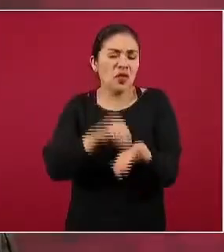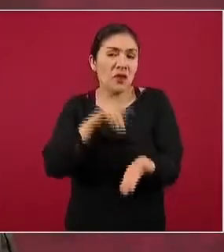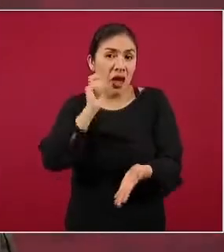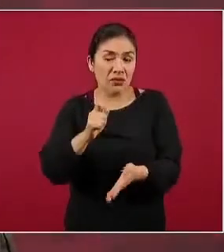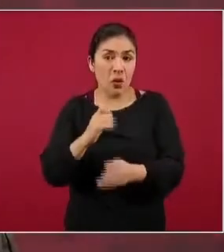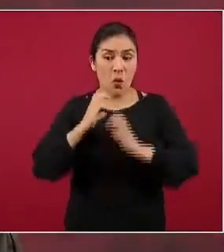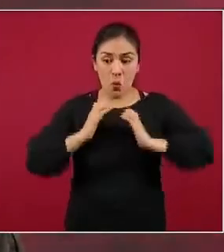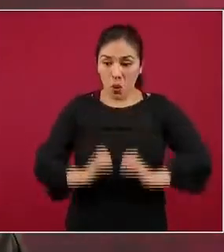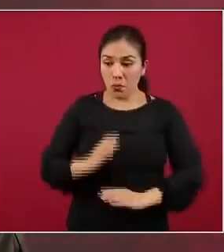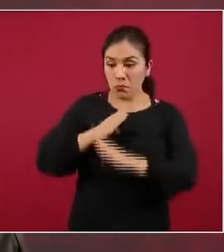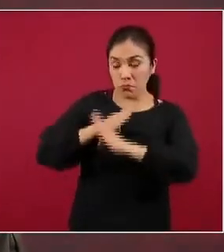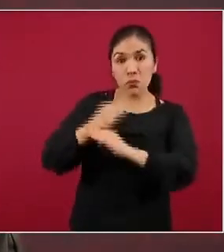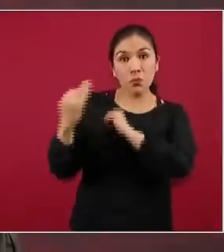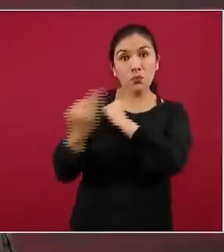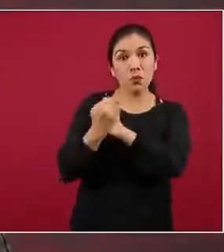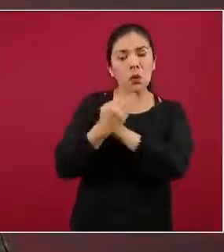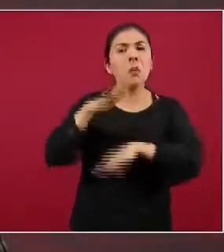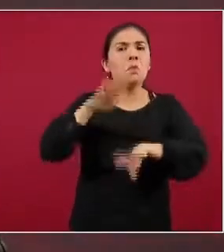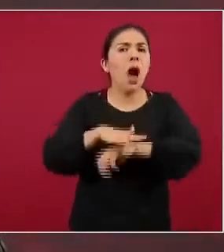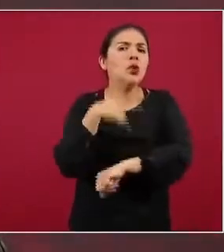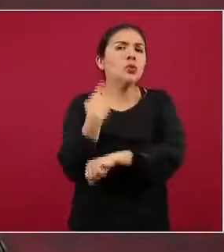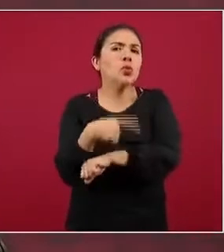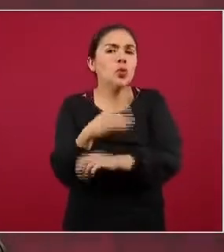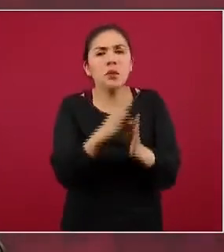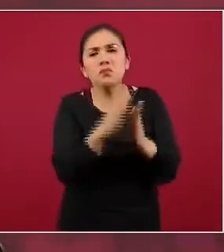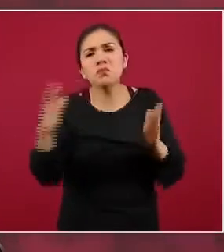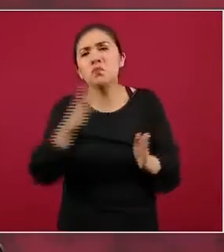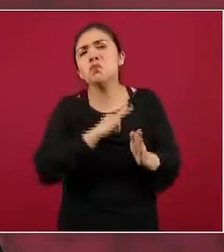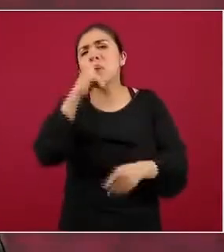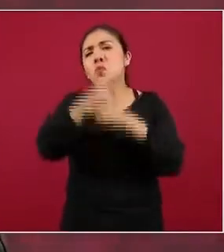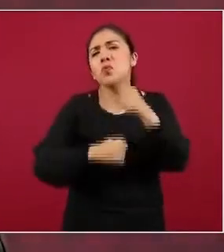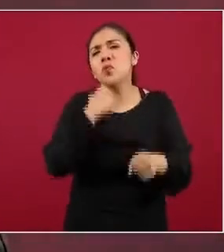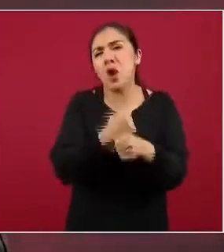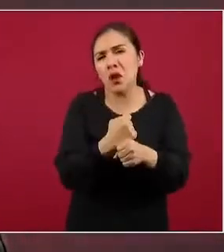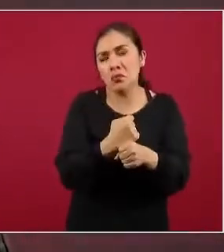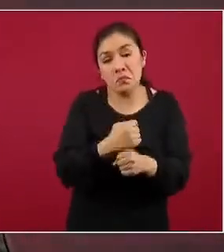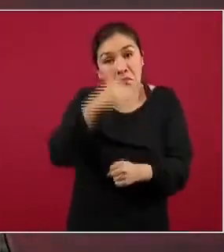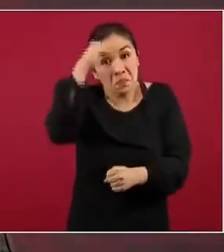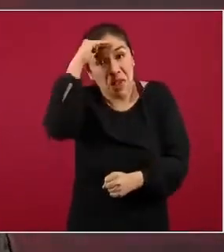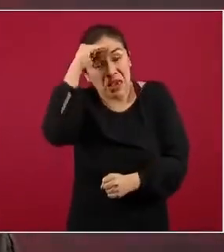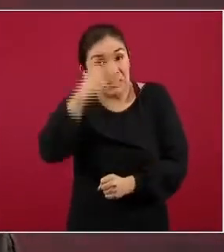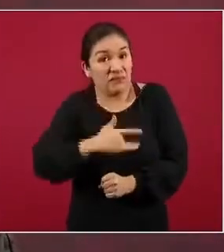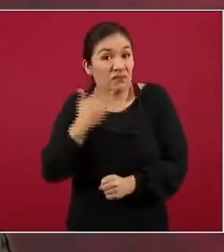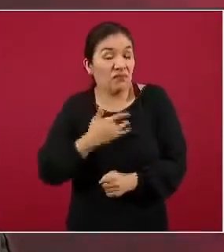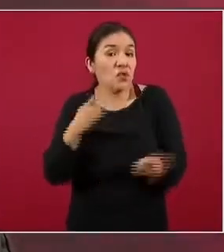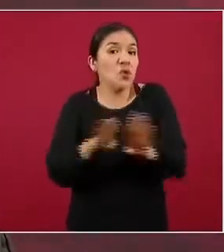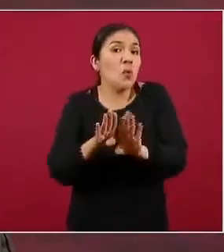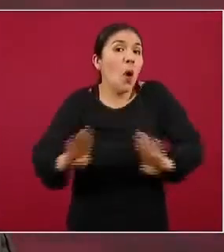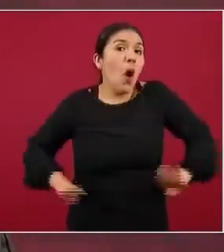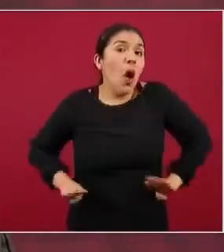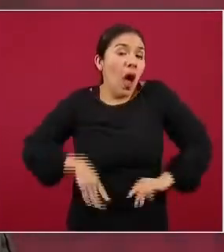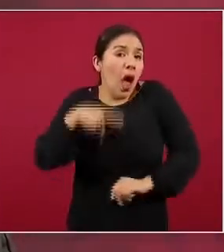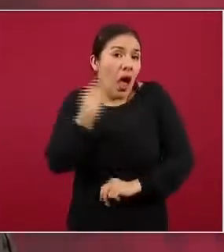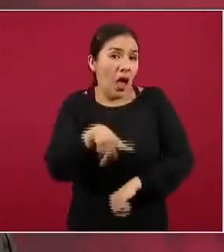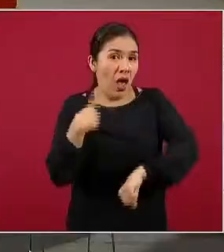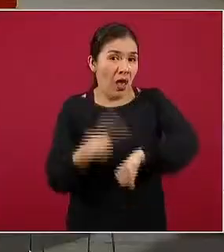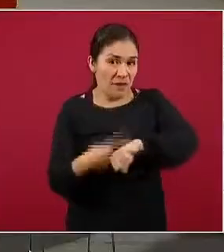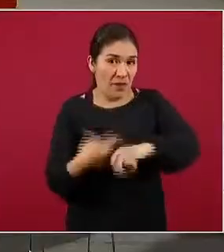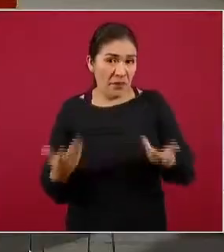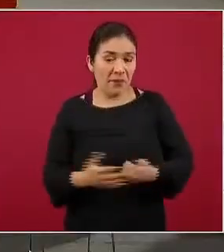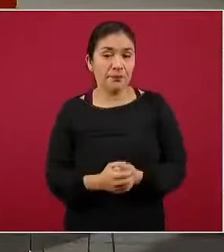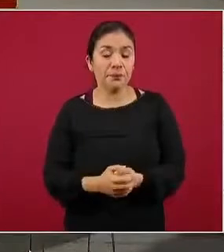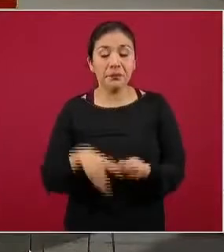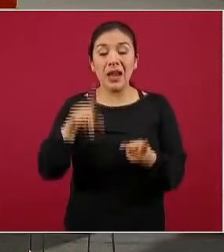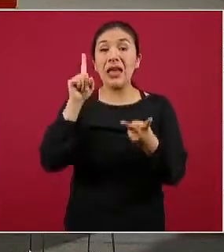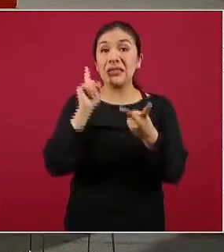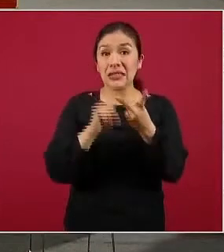inmunidad es de suficiente duración, al menos 1 año. Se sigue infiriendo por el comportamiento de la propia epidemia. La